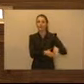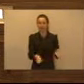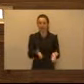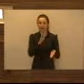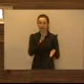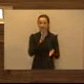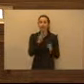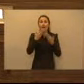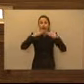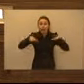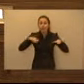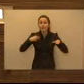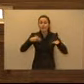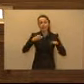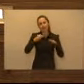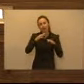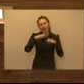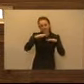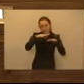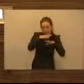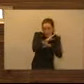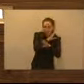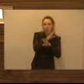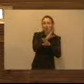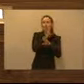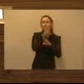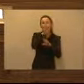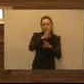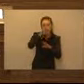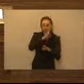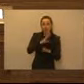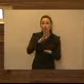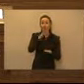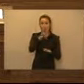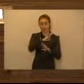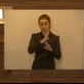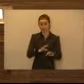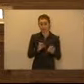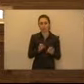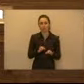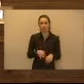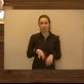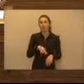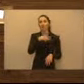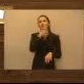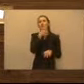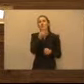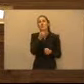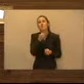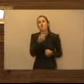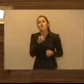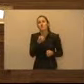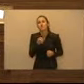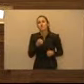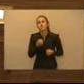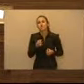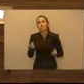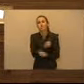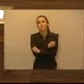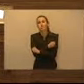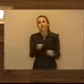esto, a pesar de esta ocultación, y evidente desborda a cualquier intento de contención la gravedad de la